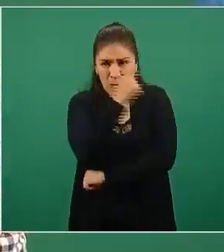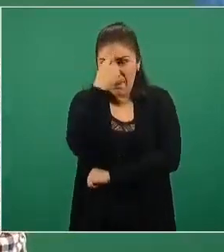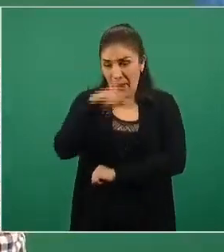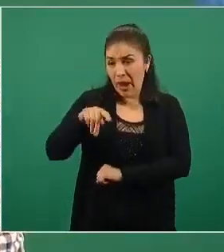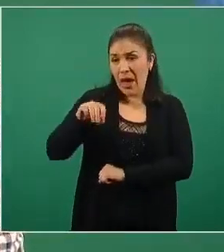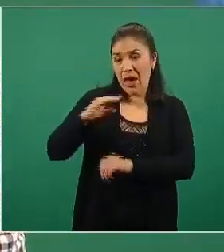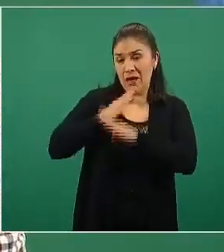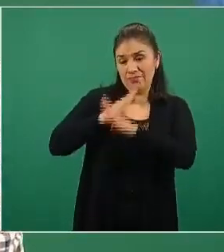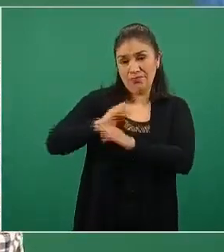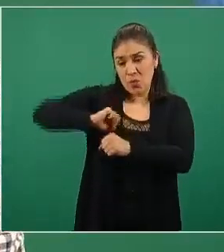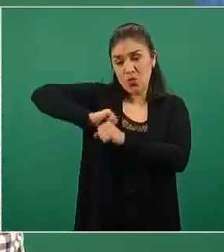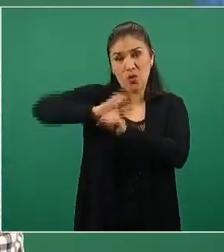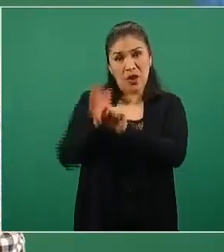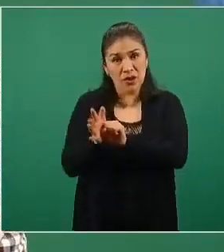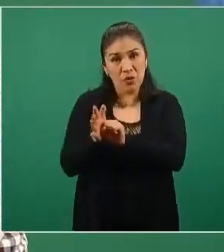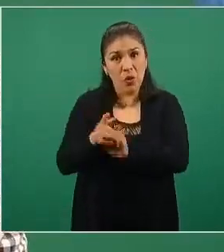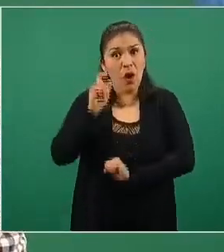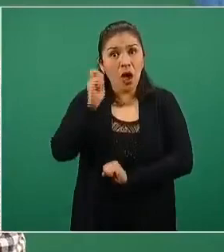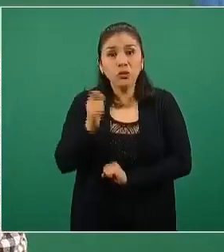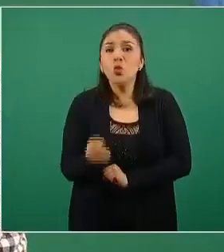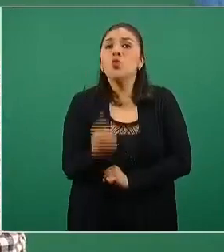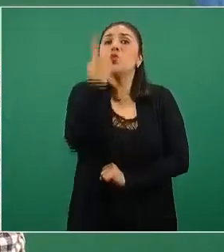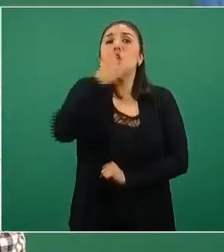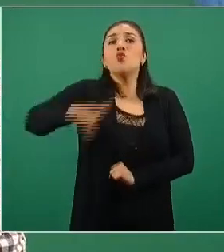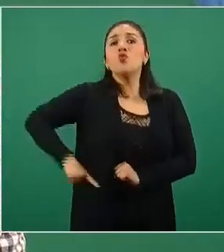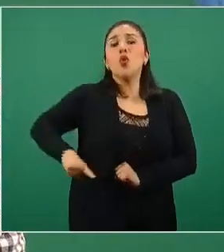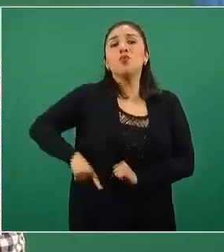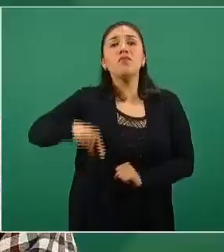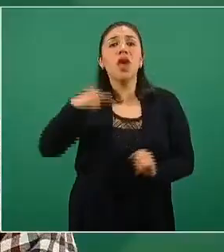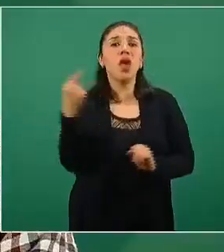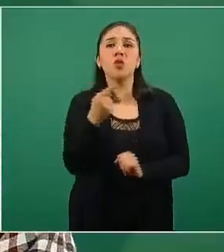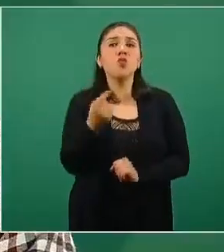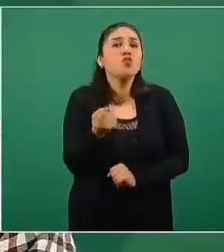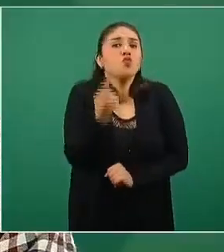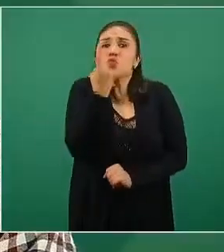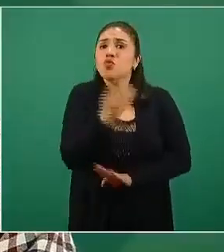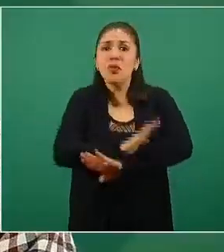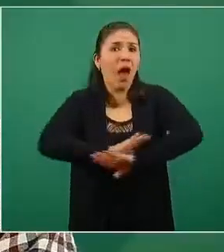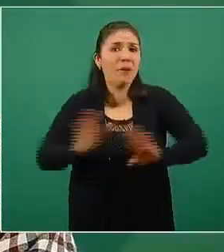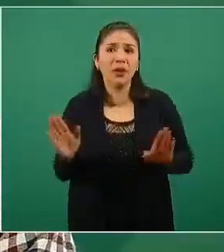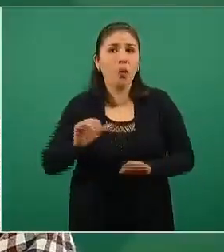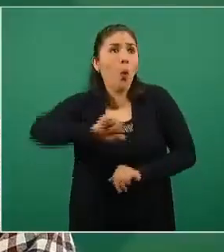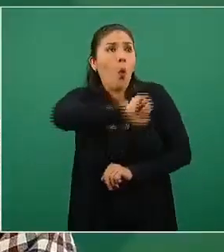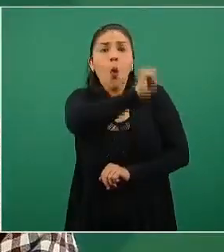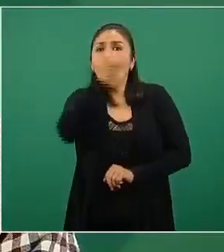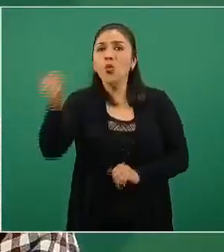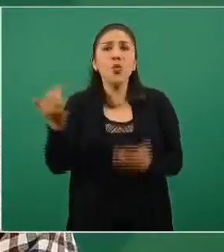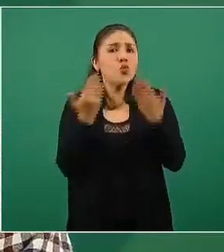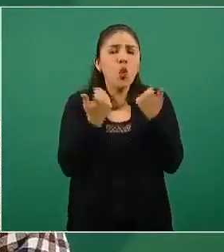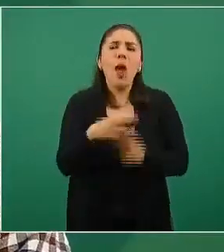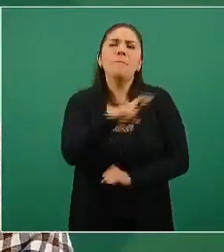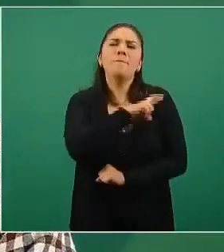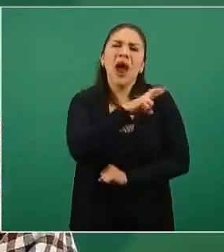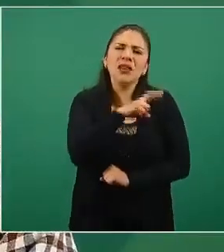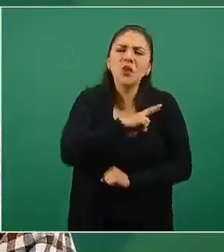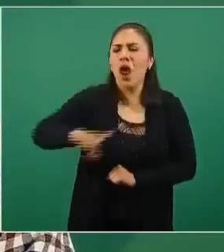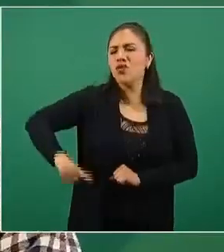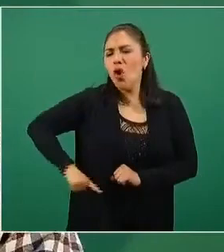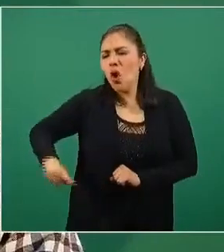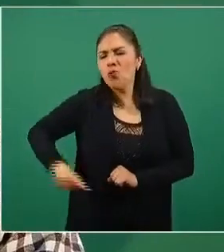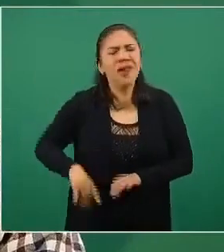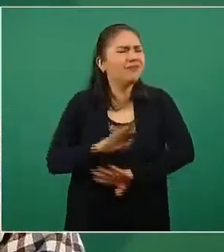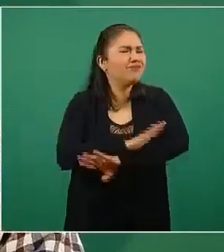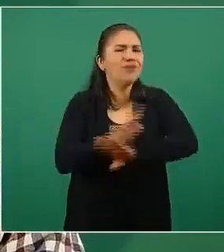virus SARS-CoV-2 que no sea la del Gobierno de México. Ninguna entidad privada, pública,